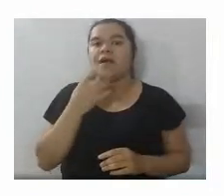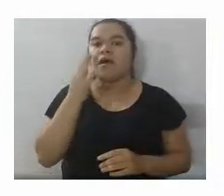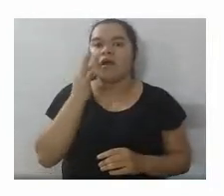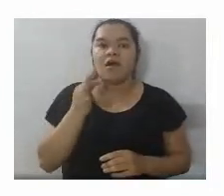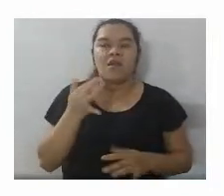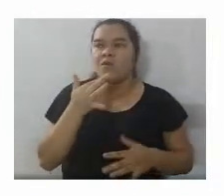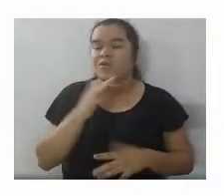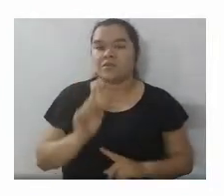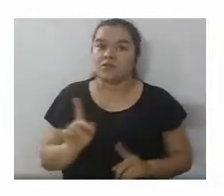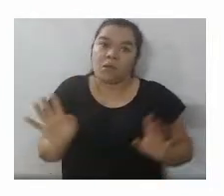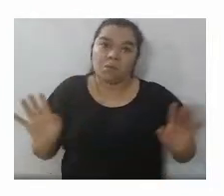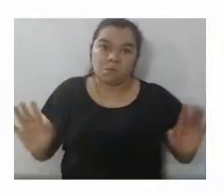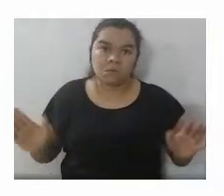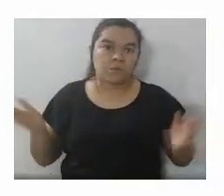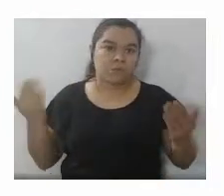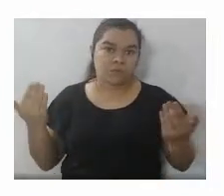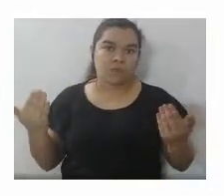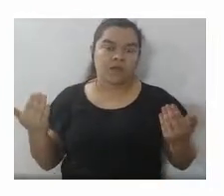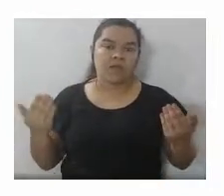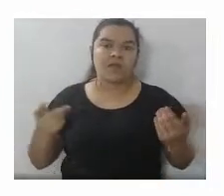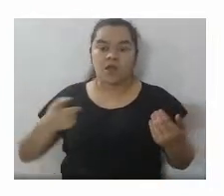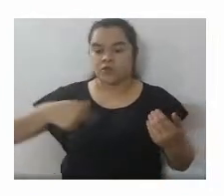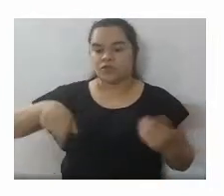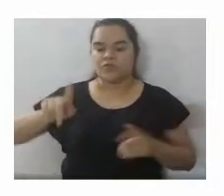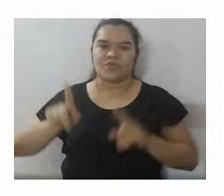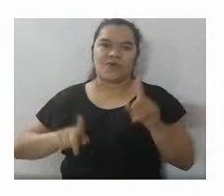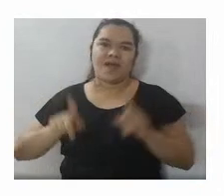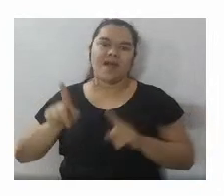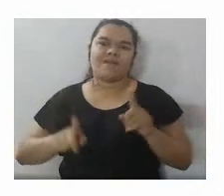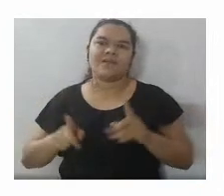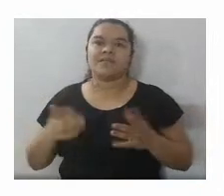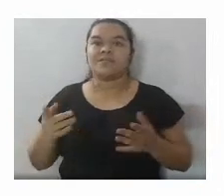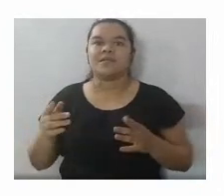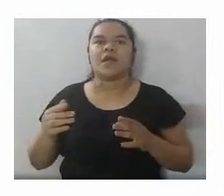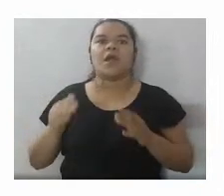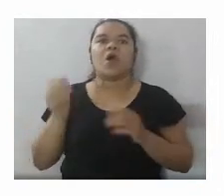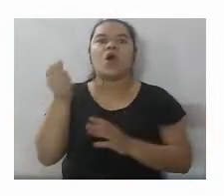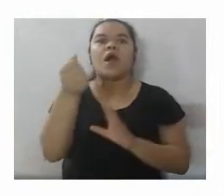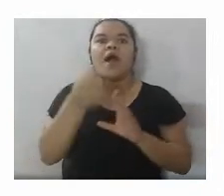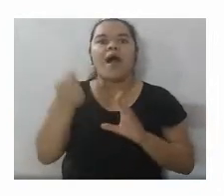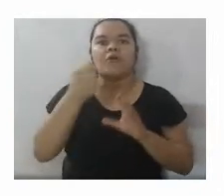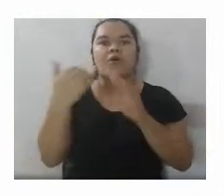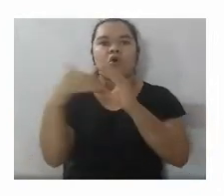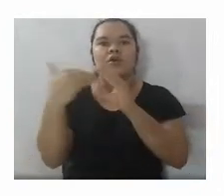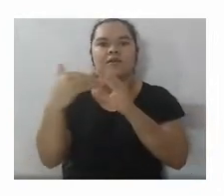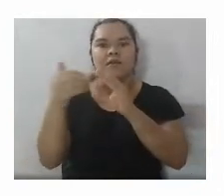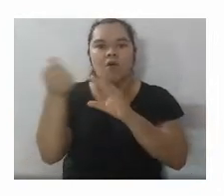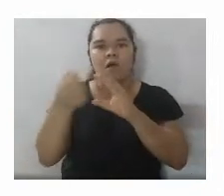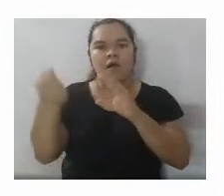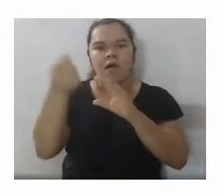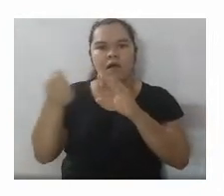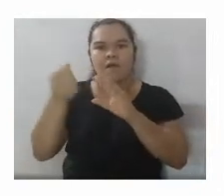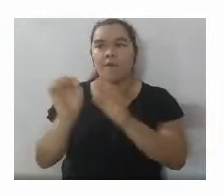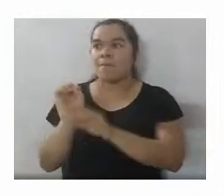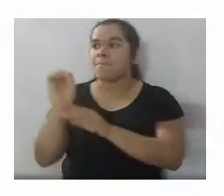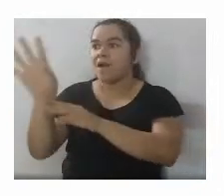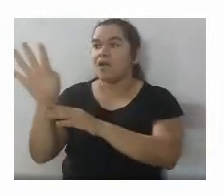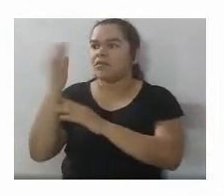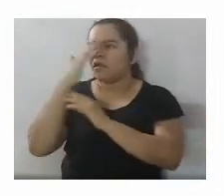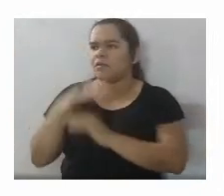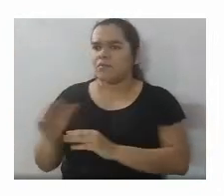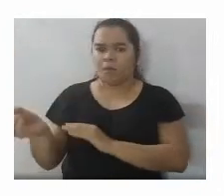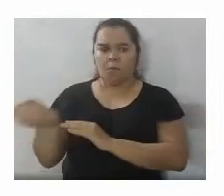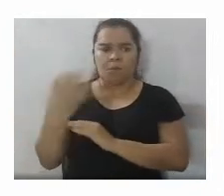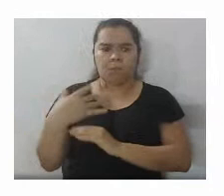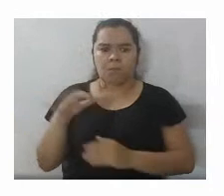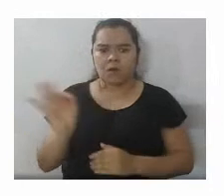Puede pasar que uno, no tenemos mucho registro de eso, pero puede pasar que uno abra la cuenta y de golpe no le llegue enseguida, no le llega a las 5 horas, no le llega al